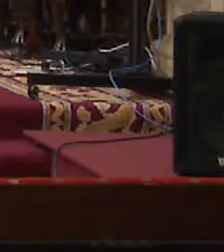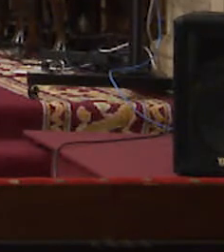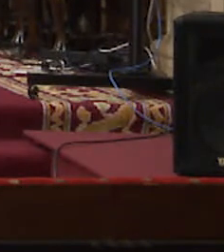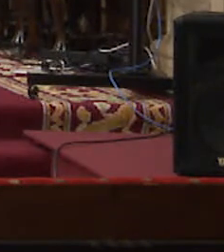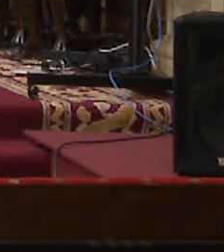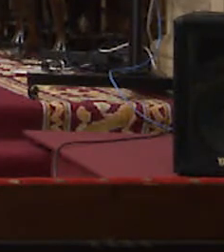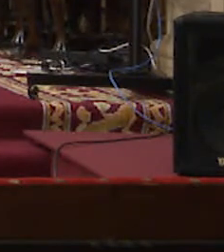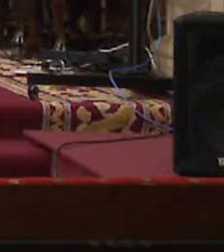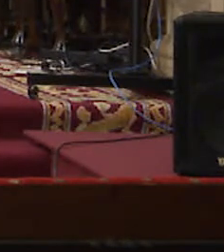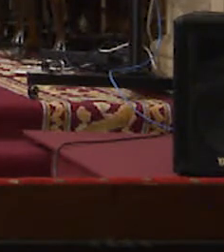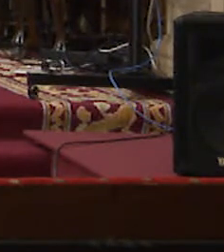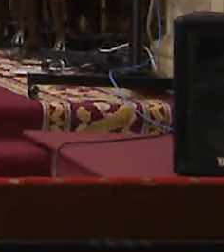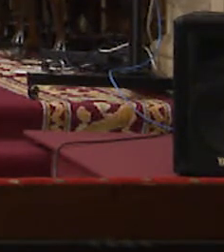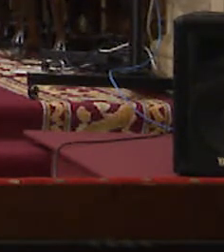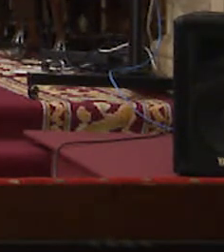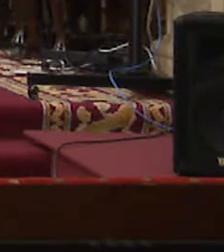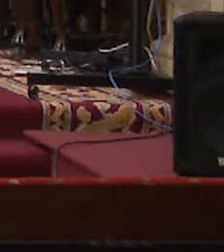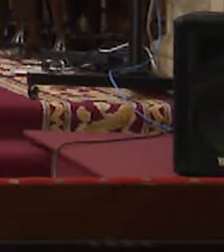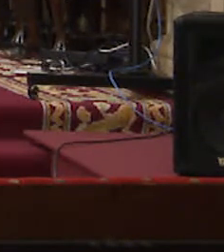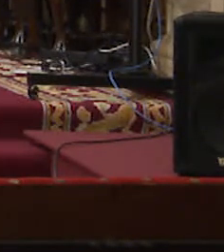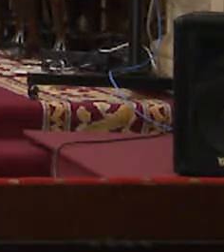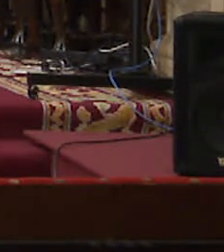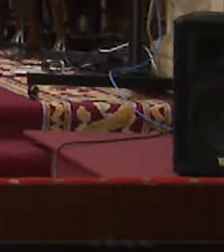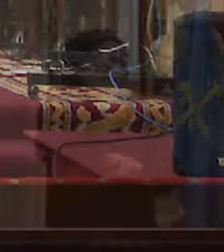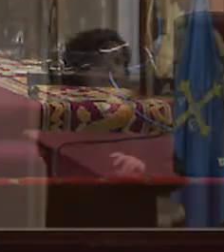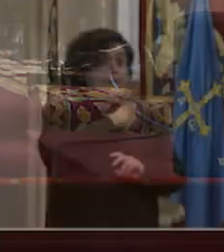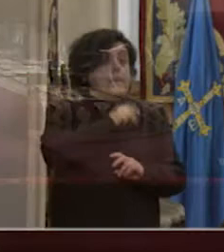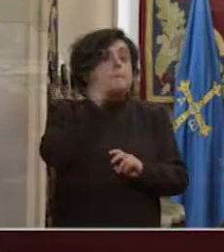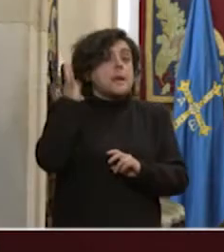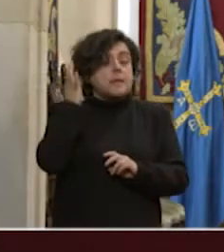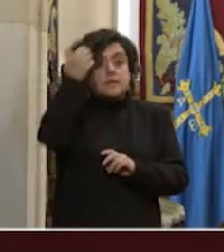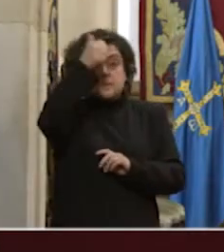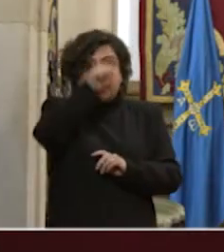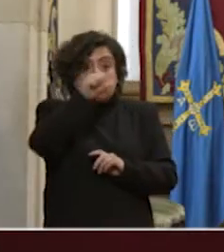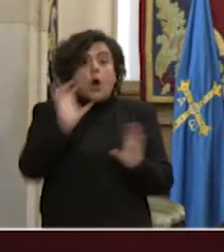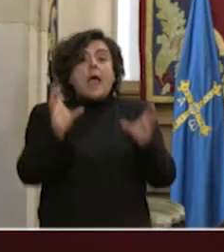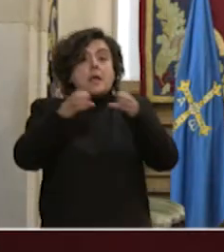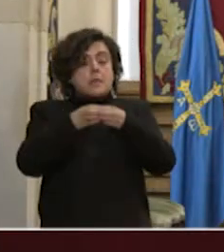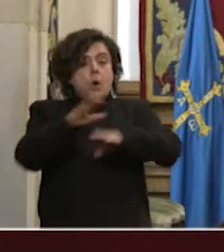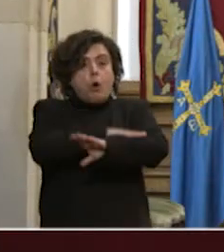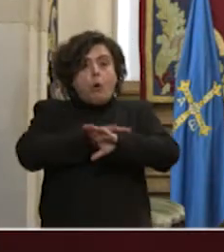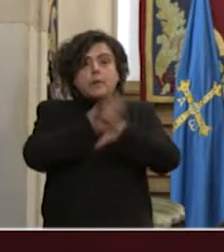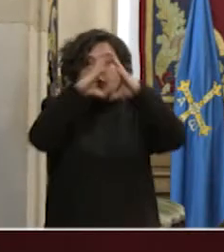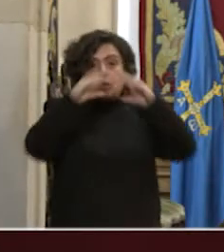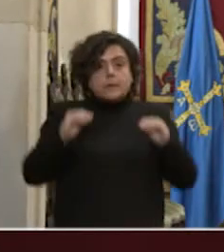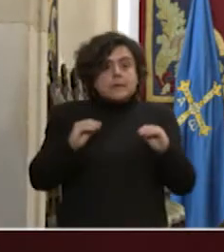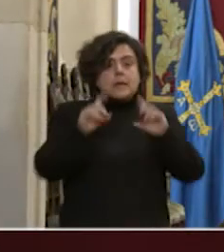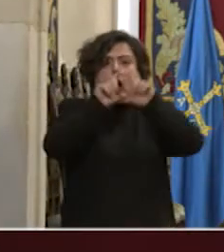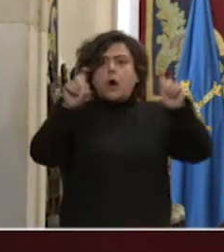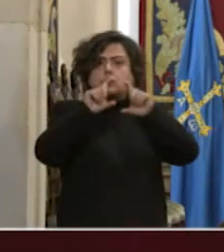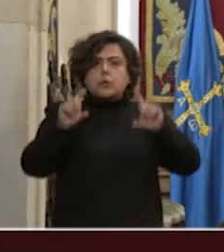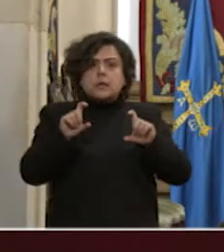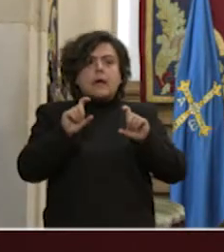Servicios, profesorado y estudiantado, premiadas y premiados, equipo de gobierno de la universidad, autoridades